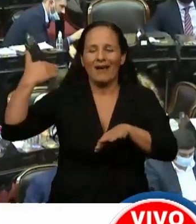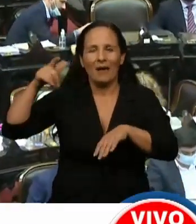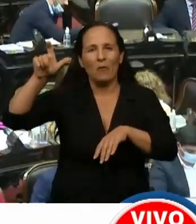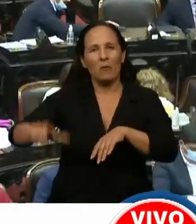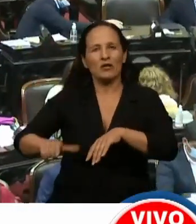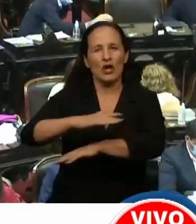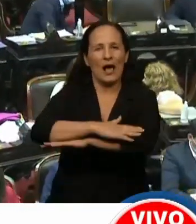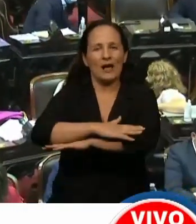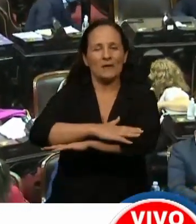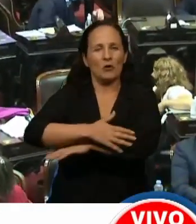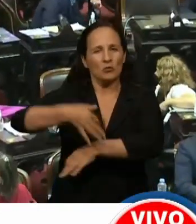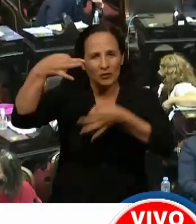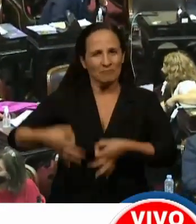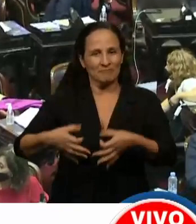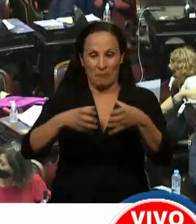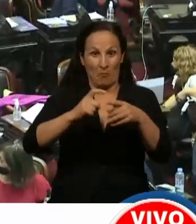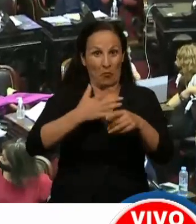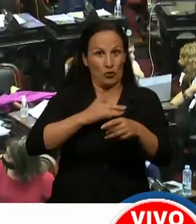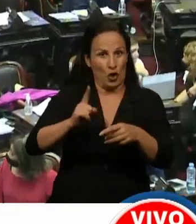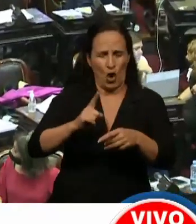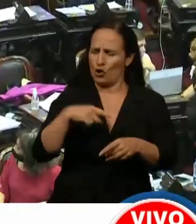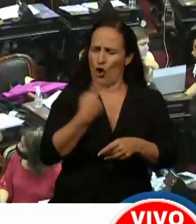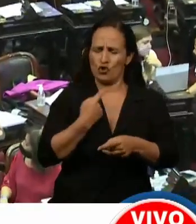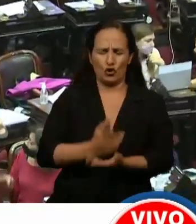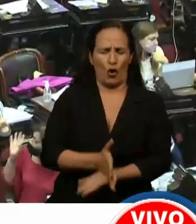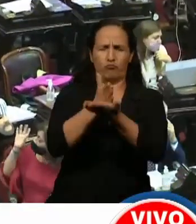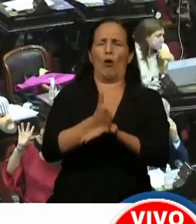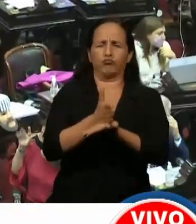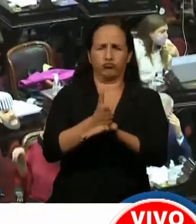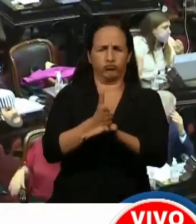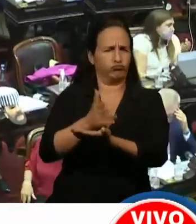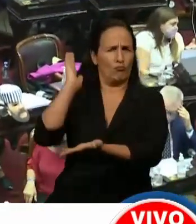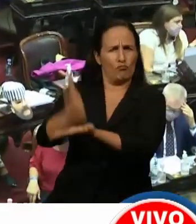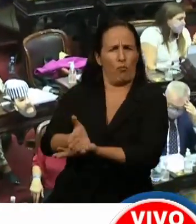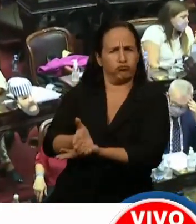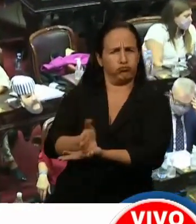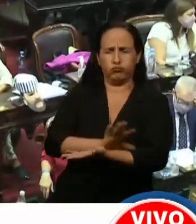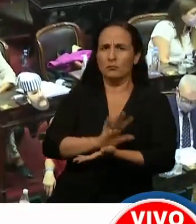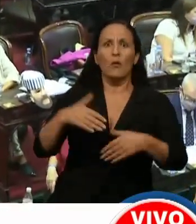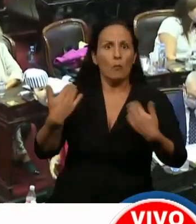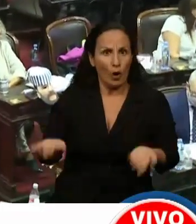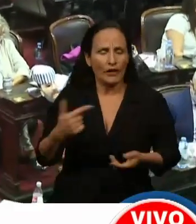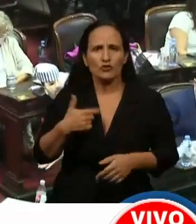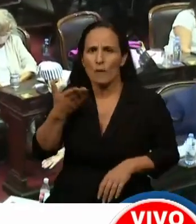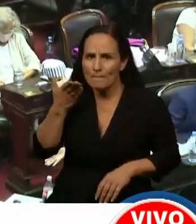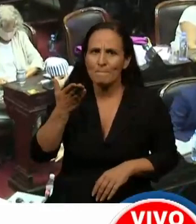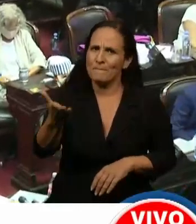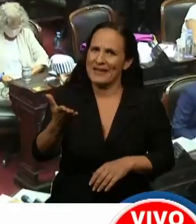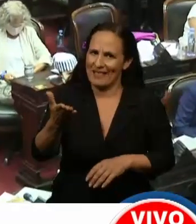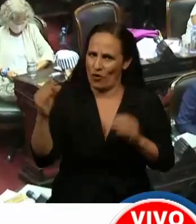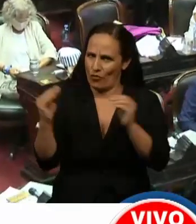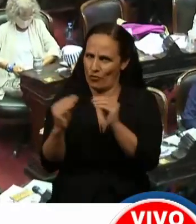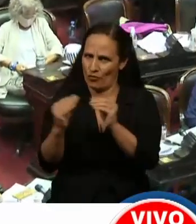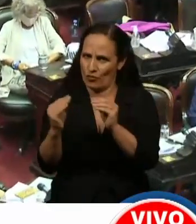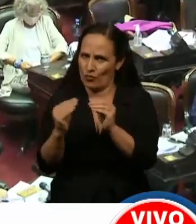reprochable dentro de nuestro bloque, fuimos inflexibles. Por lo tanto, solicito a nuestros